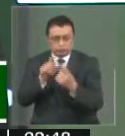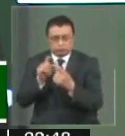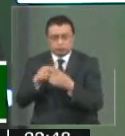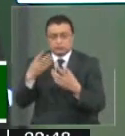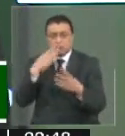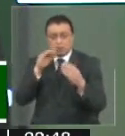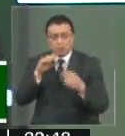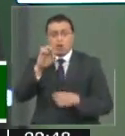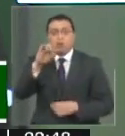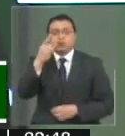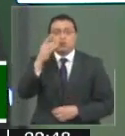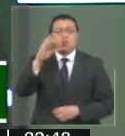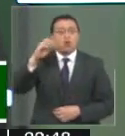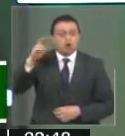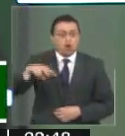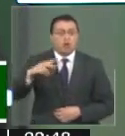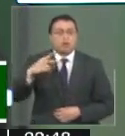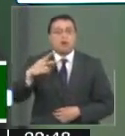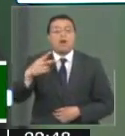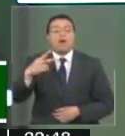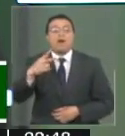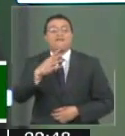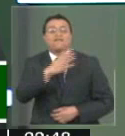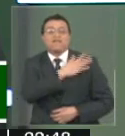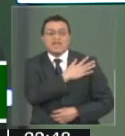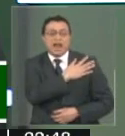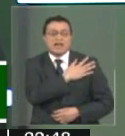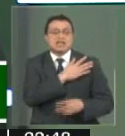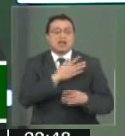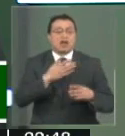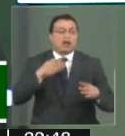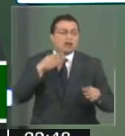lugares, Pucón, Villarrica, otros lugares. ¿Y qué te dicen?